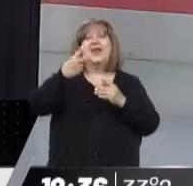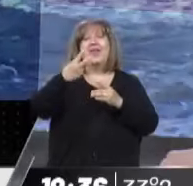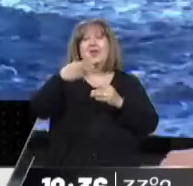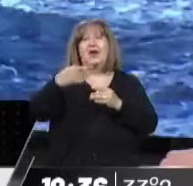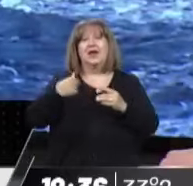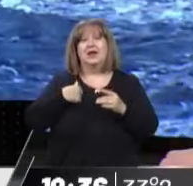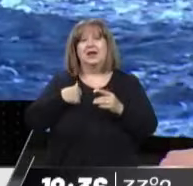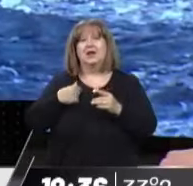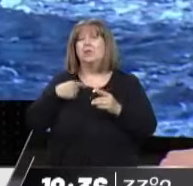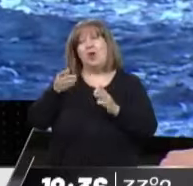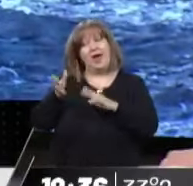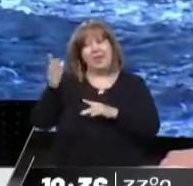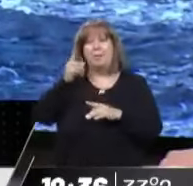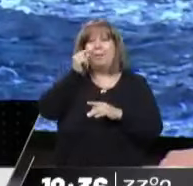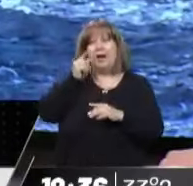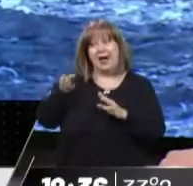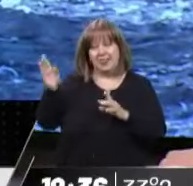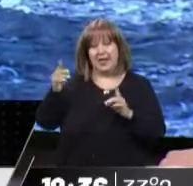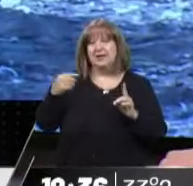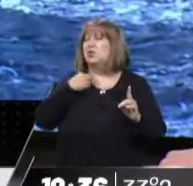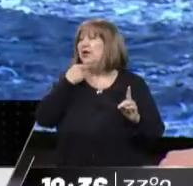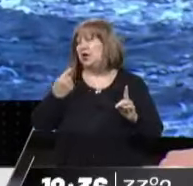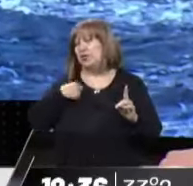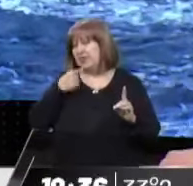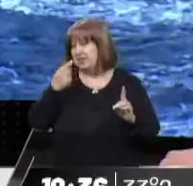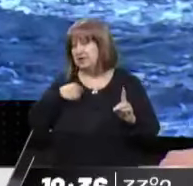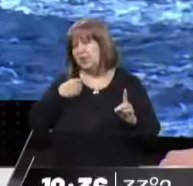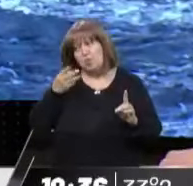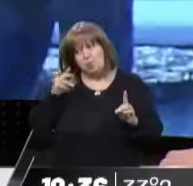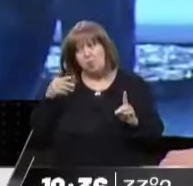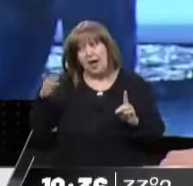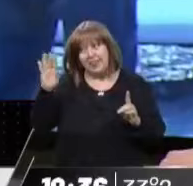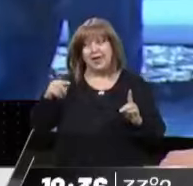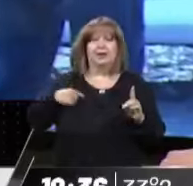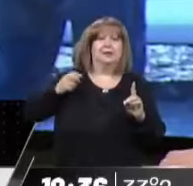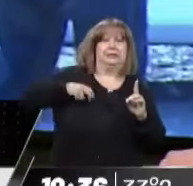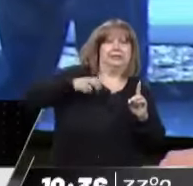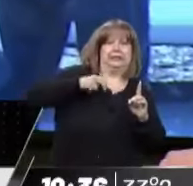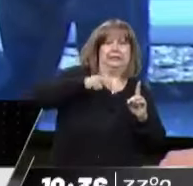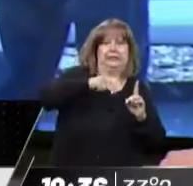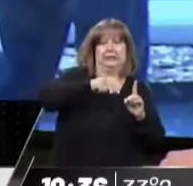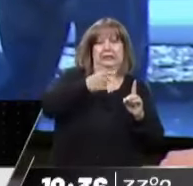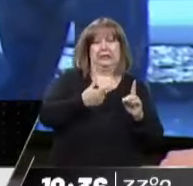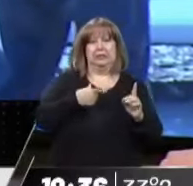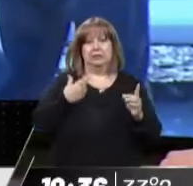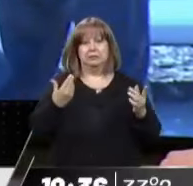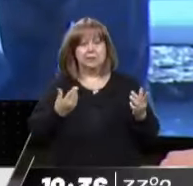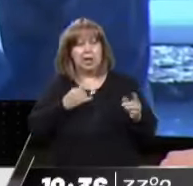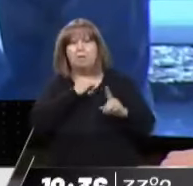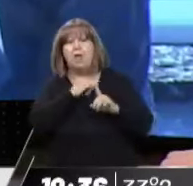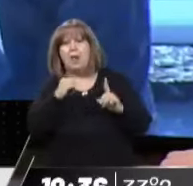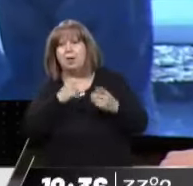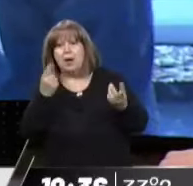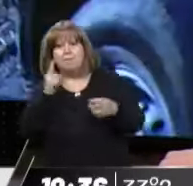Le dijo, anda, poné las milanesas que... Yo voy a ir enseguida a comer. Y después, cuando pasó media hora, mi marido se empezó a